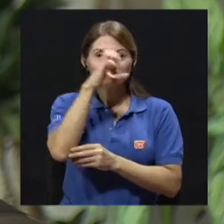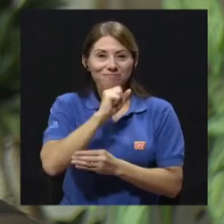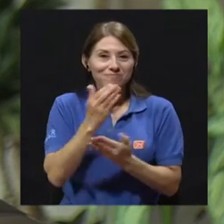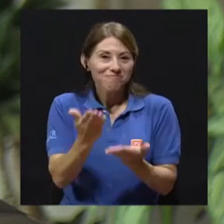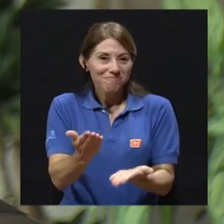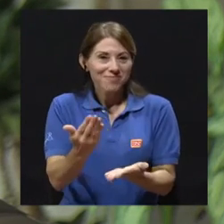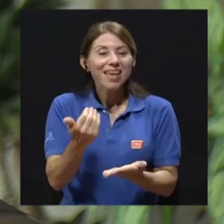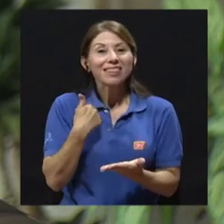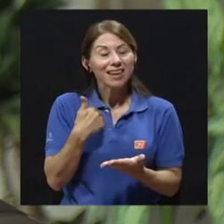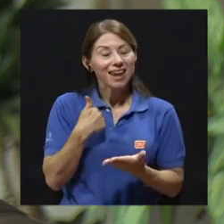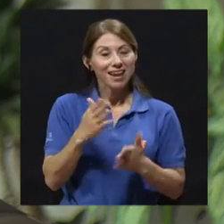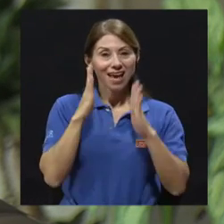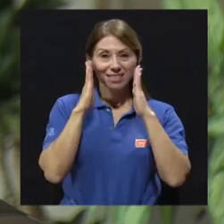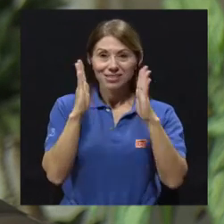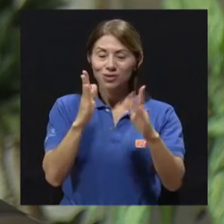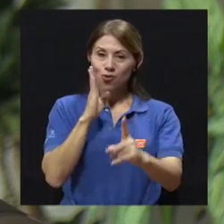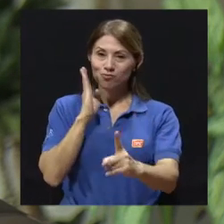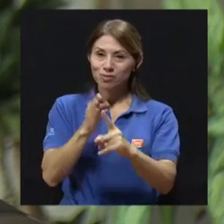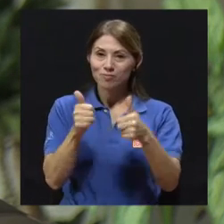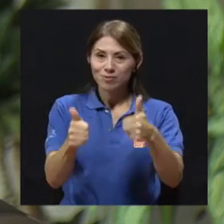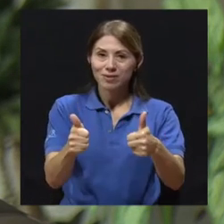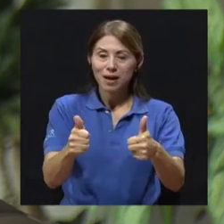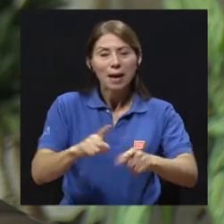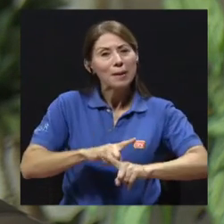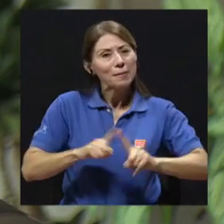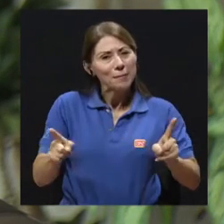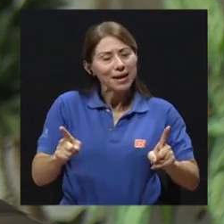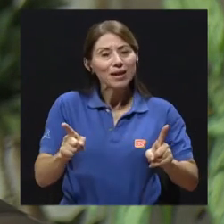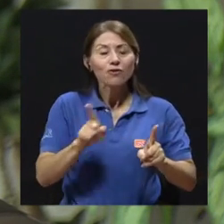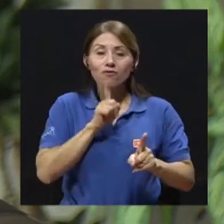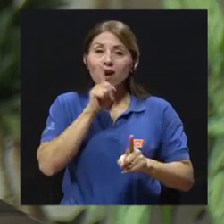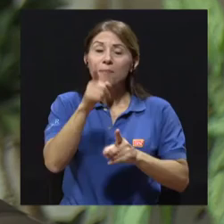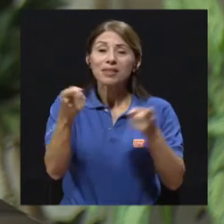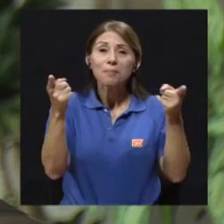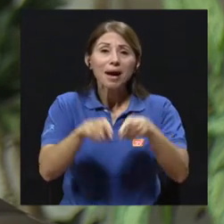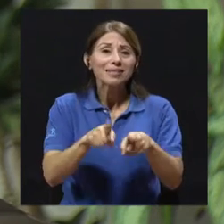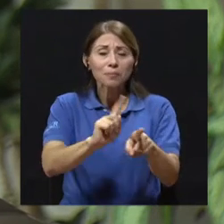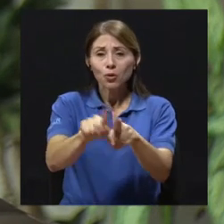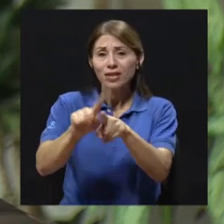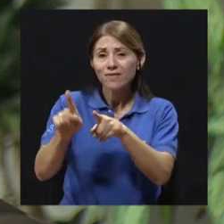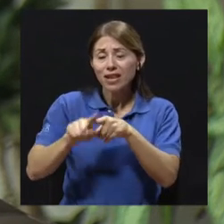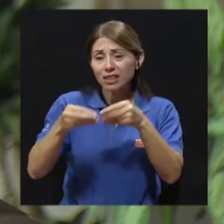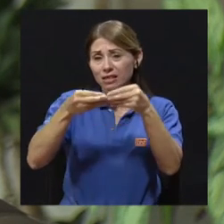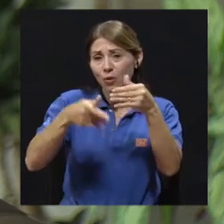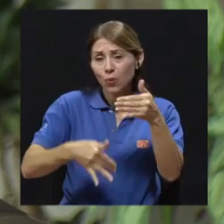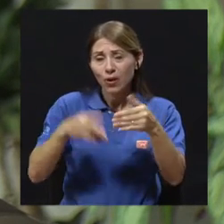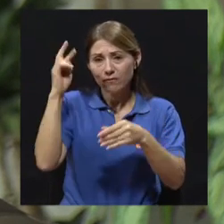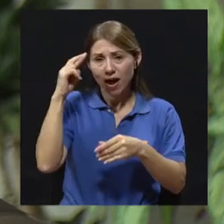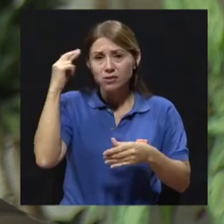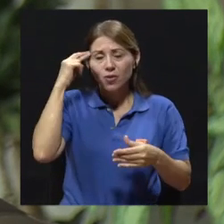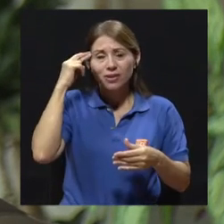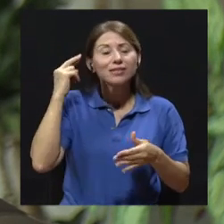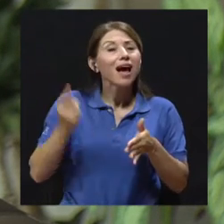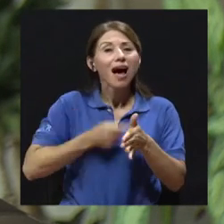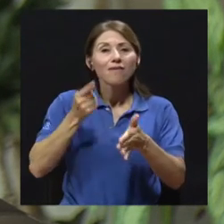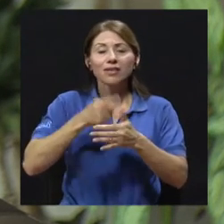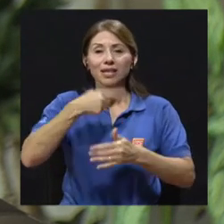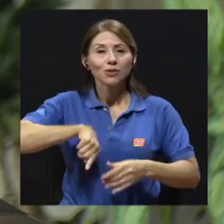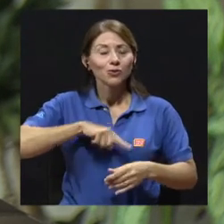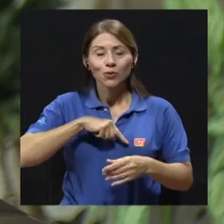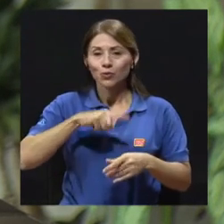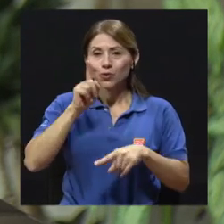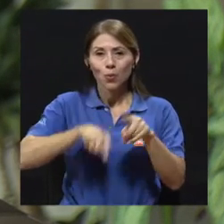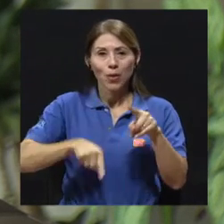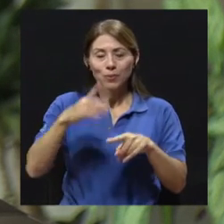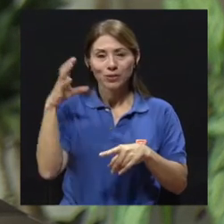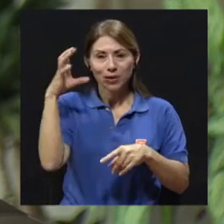nosotros quizás tener una intervención muy directa sobre esto. Sin embargo, como es un fenómeno multicausal, a veces no podemos discernir